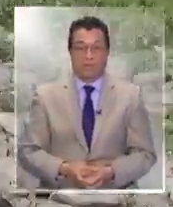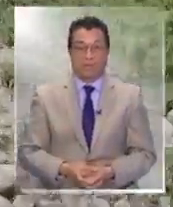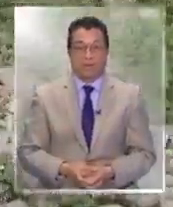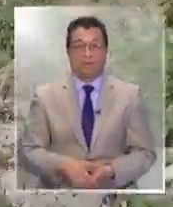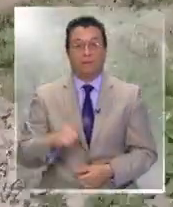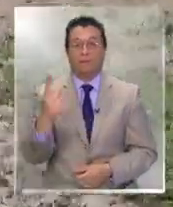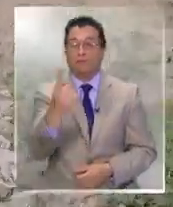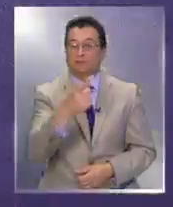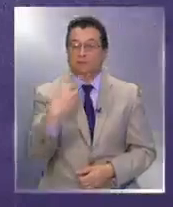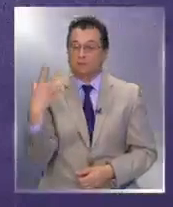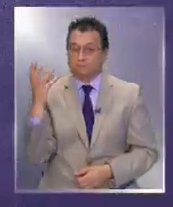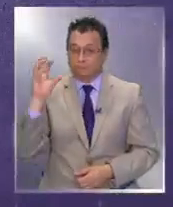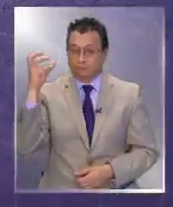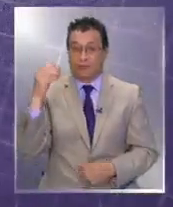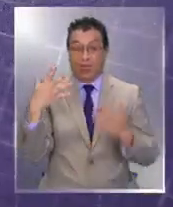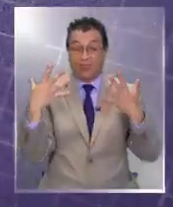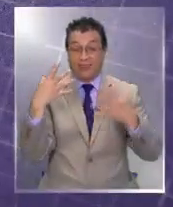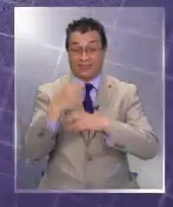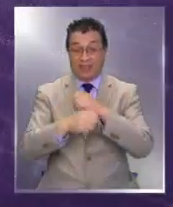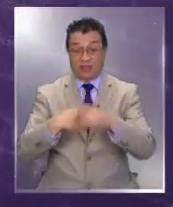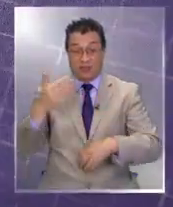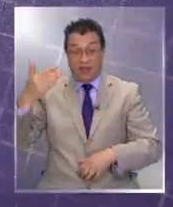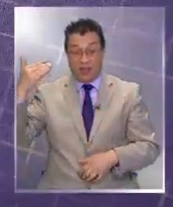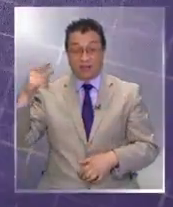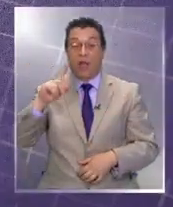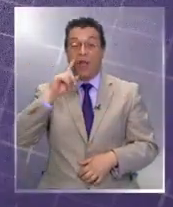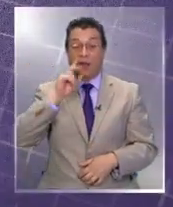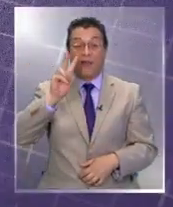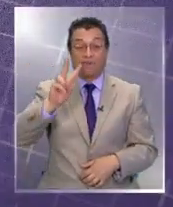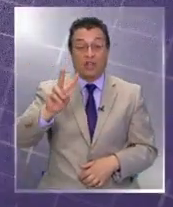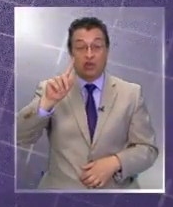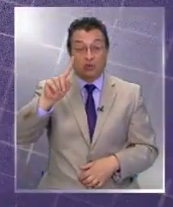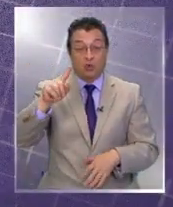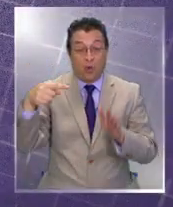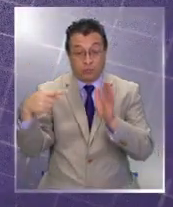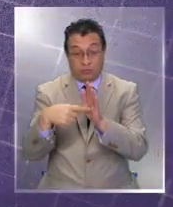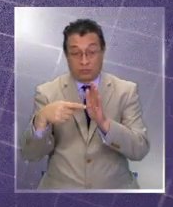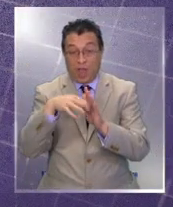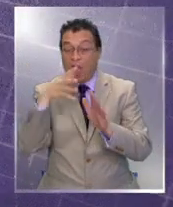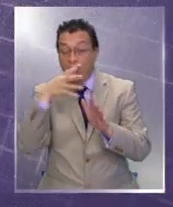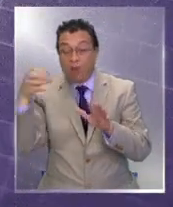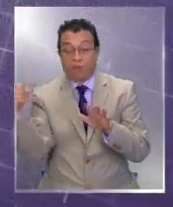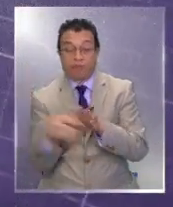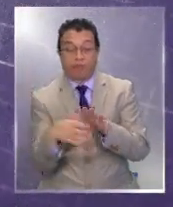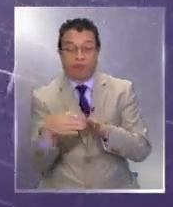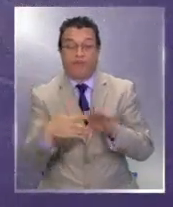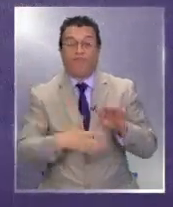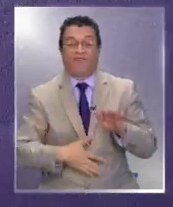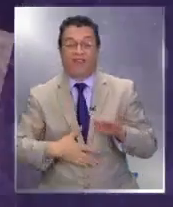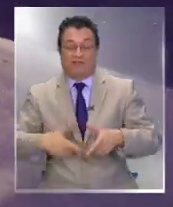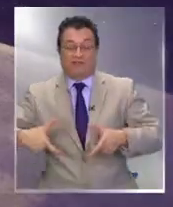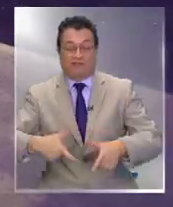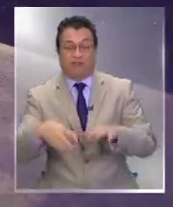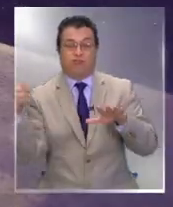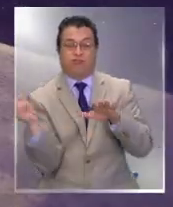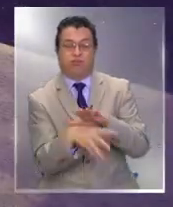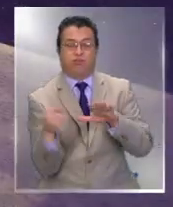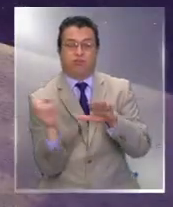Pocos lo saben, pero hace 10 años en el Mapocho existían 21 puntos de descarga de aguas servidas que escurrían directo por el cauce del